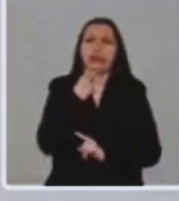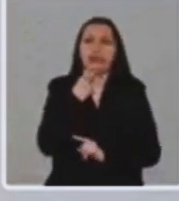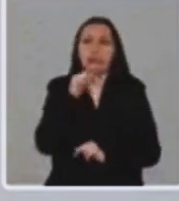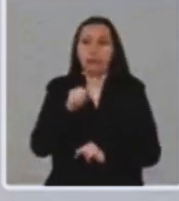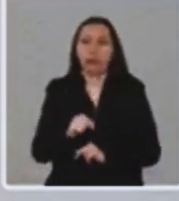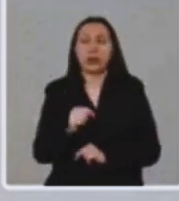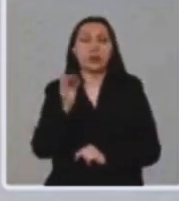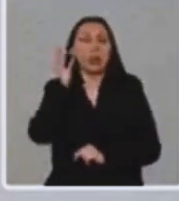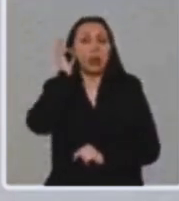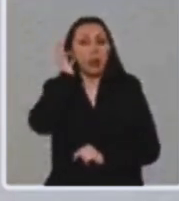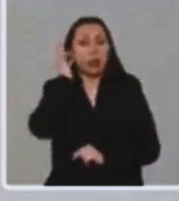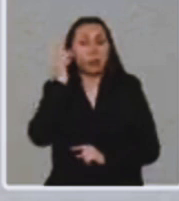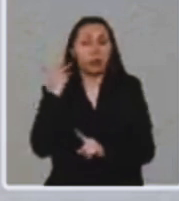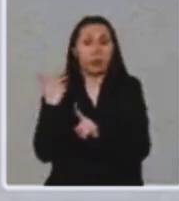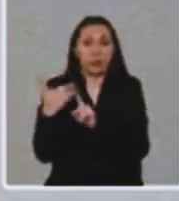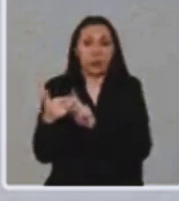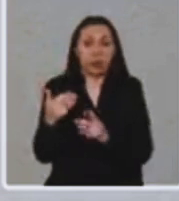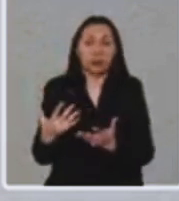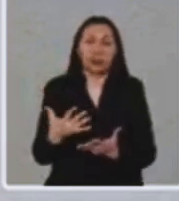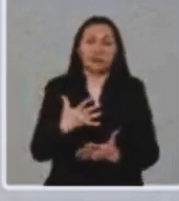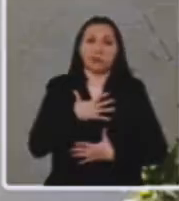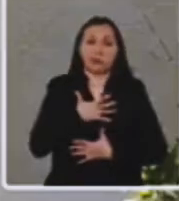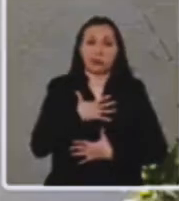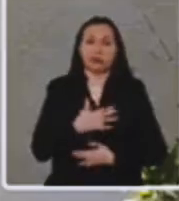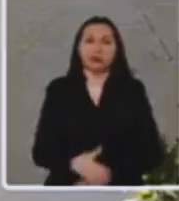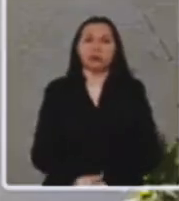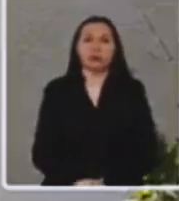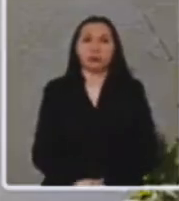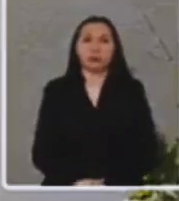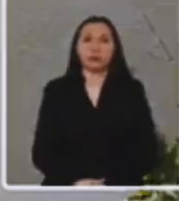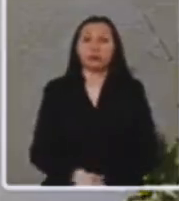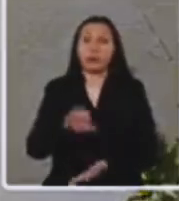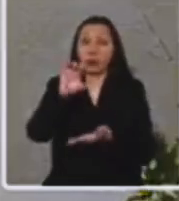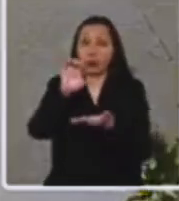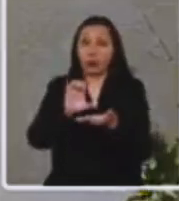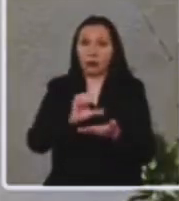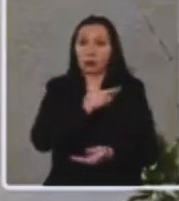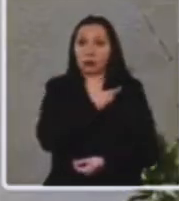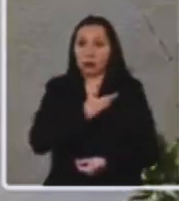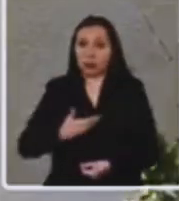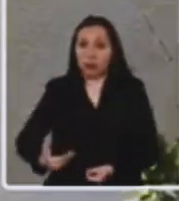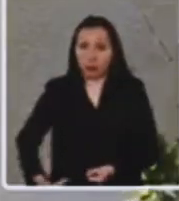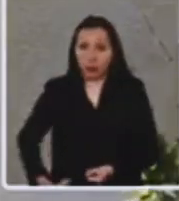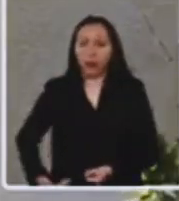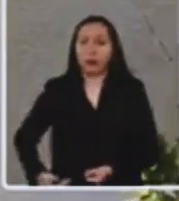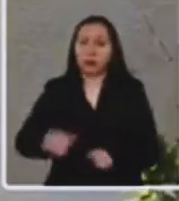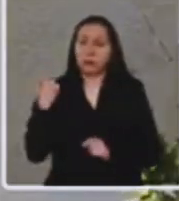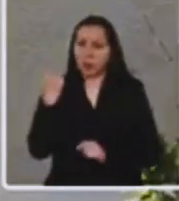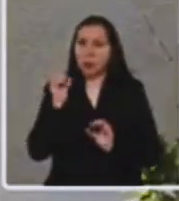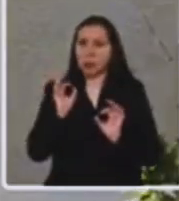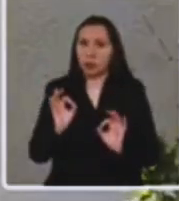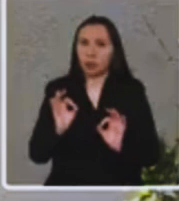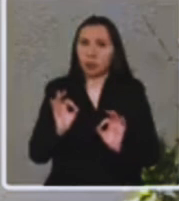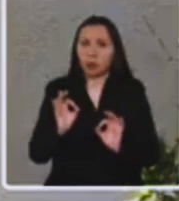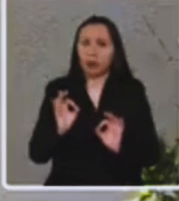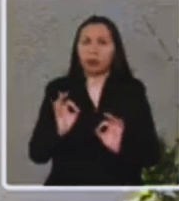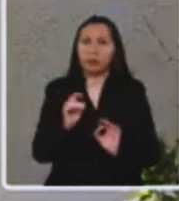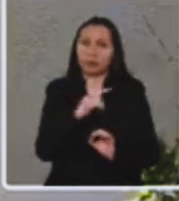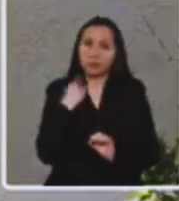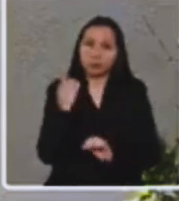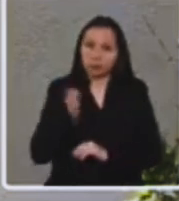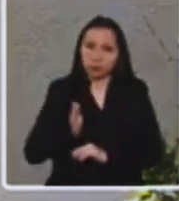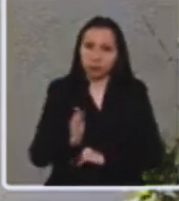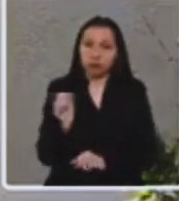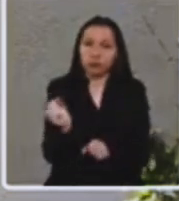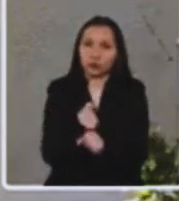vida de las mujeres violentadas. Desde el Estado y desde el Gobierno en particular, vamos a